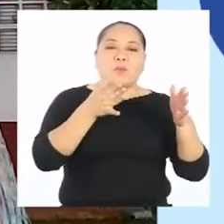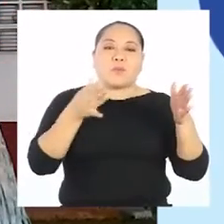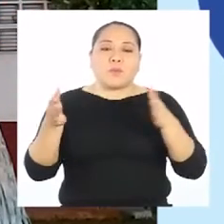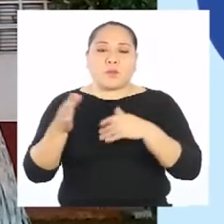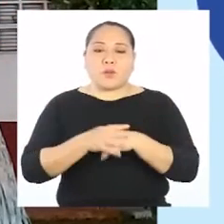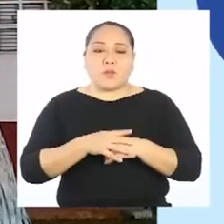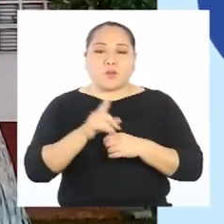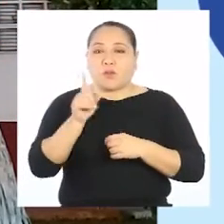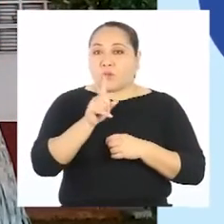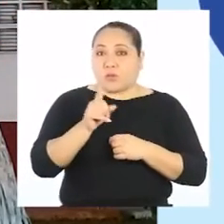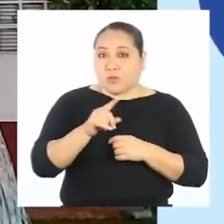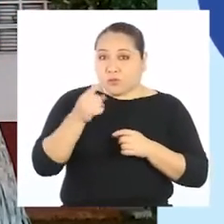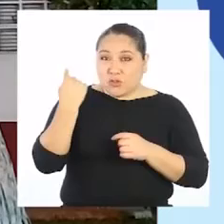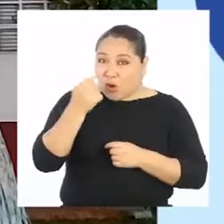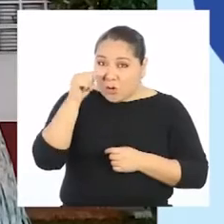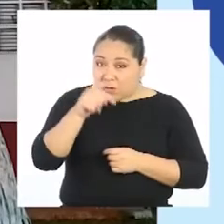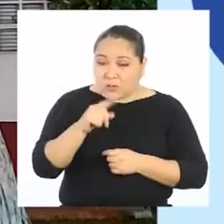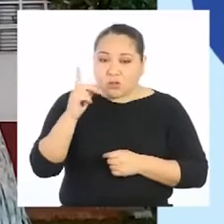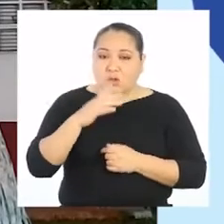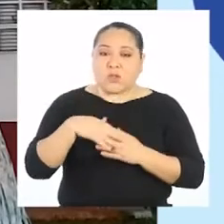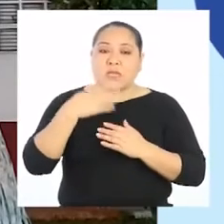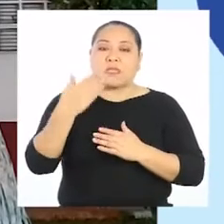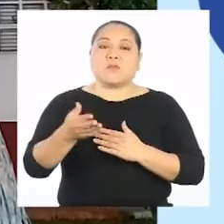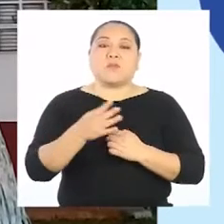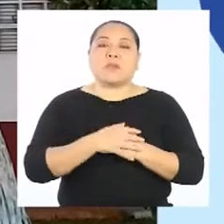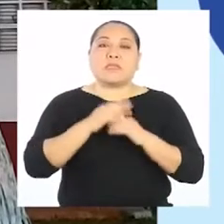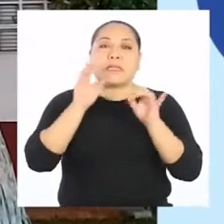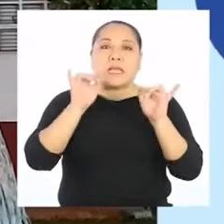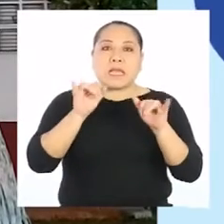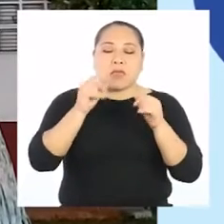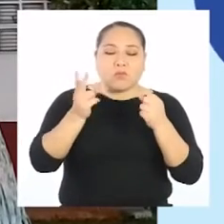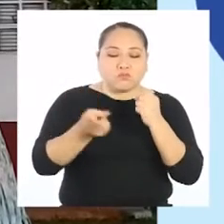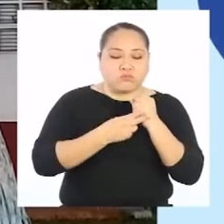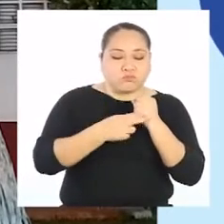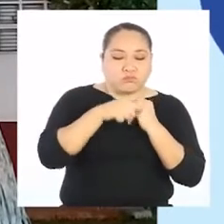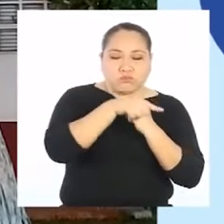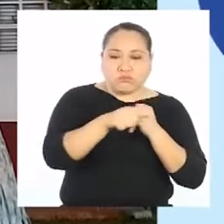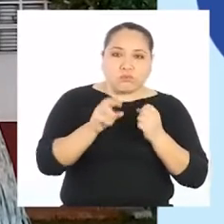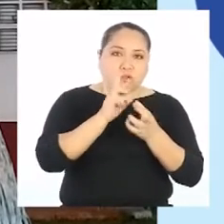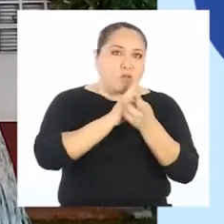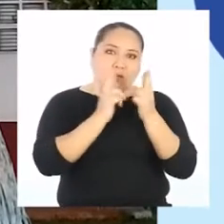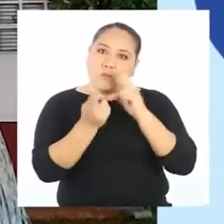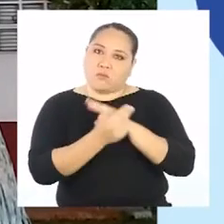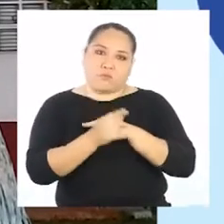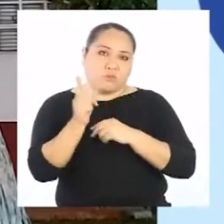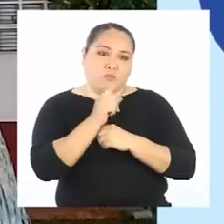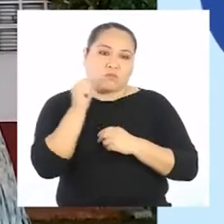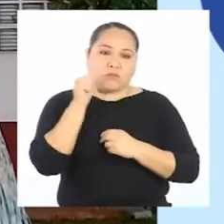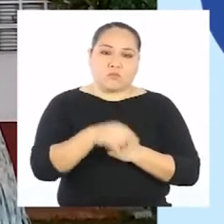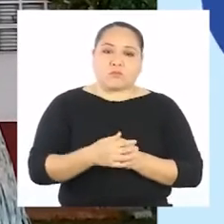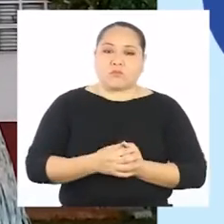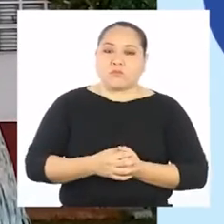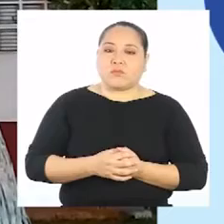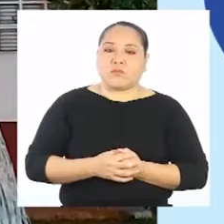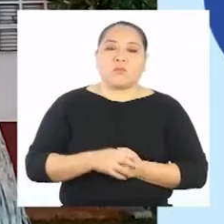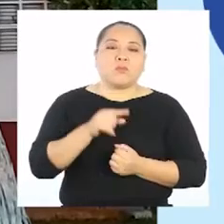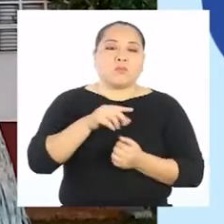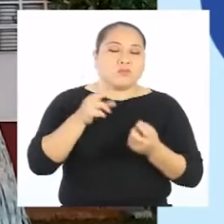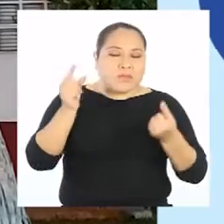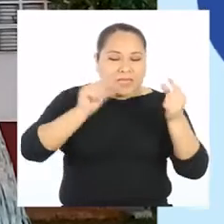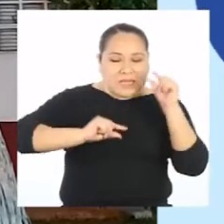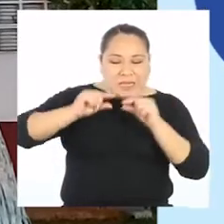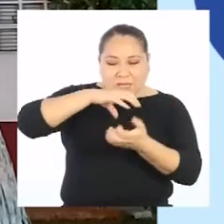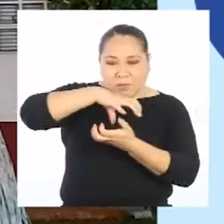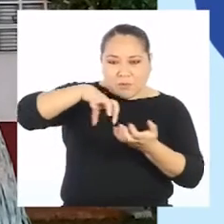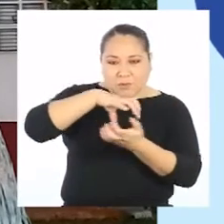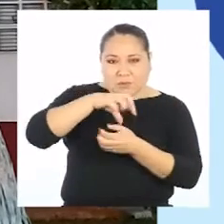aire, pero no solo eso, también luego de su uso pasan a ser un residuo sólido no reciclable, los cuales, debido a los compuestos